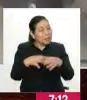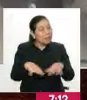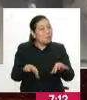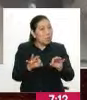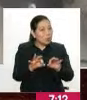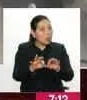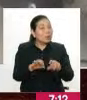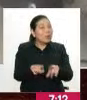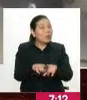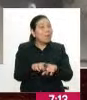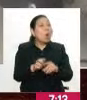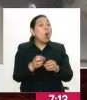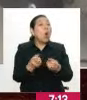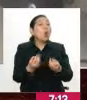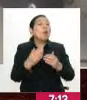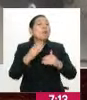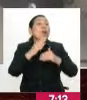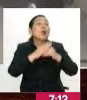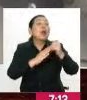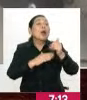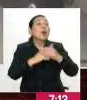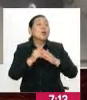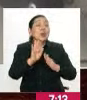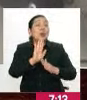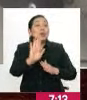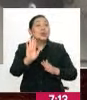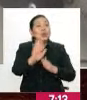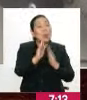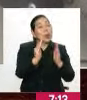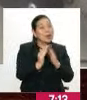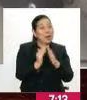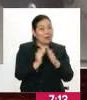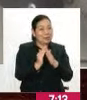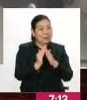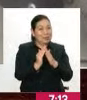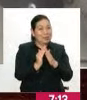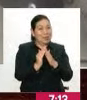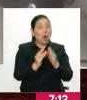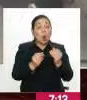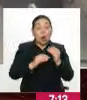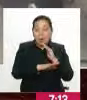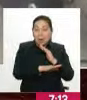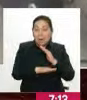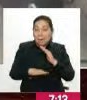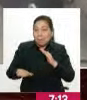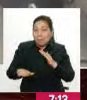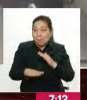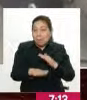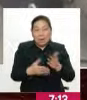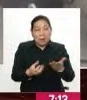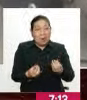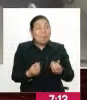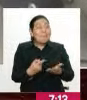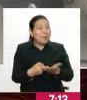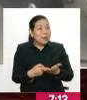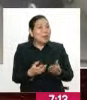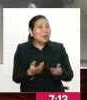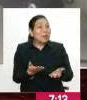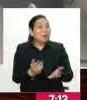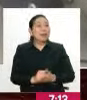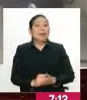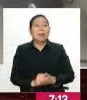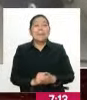vez también la calidad de las construcciones que tenemos sobre cada uno de estos tipos de suelos. En realidad, esos son los factores